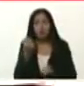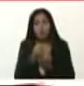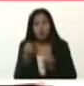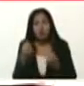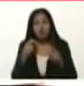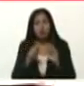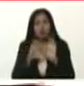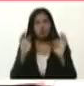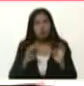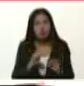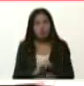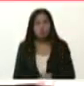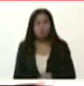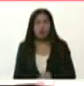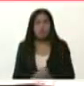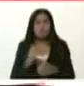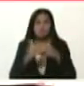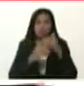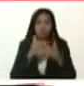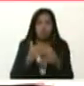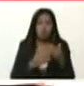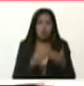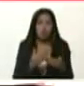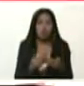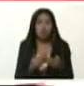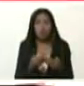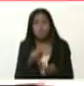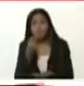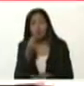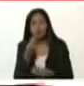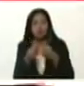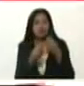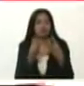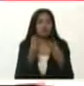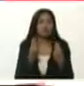ayudarlo. Ahí con poco se hace muchísimo,